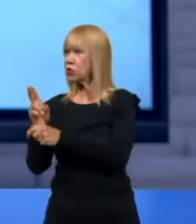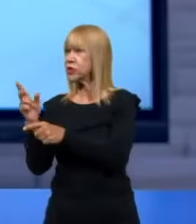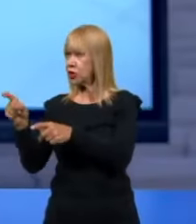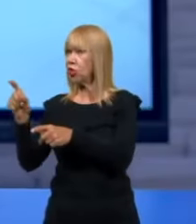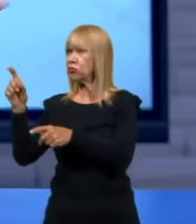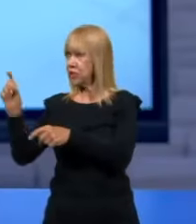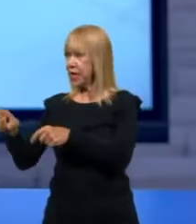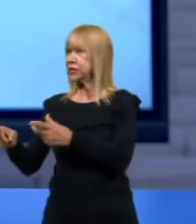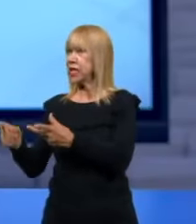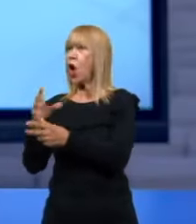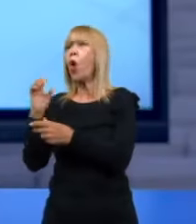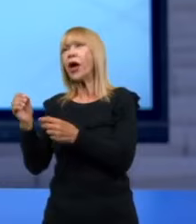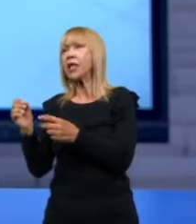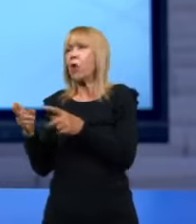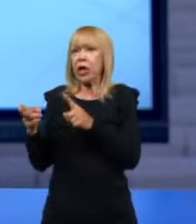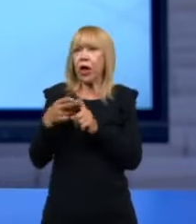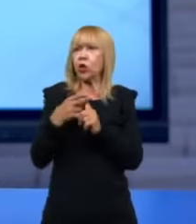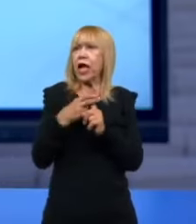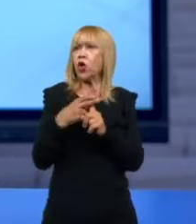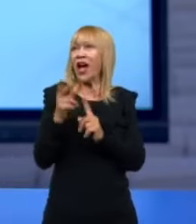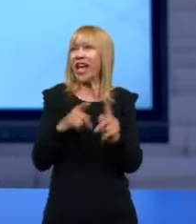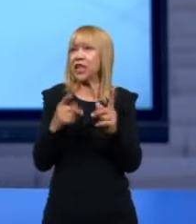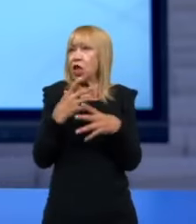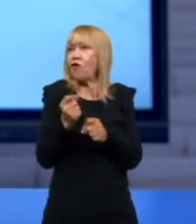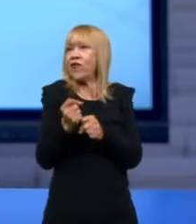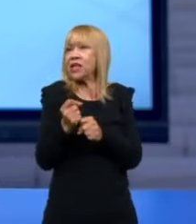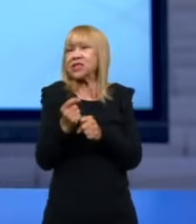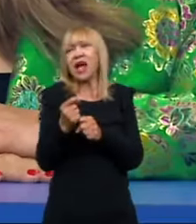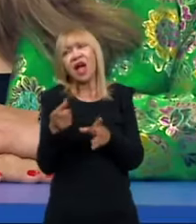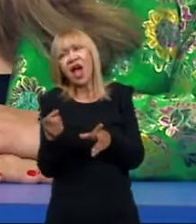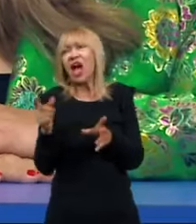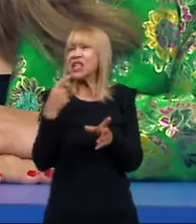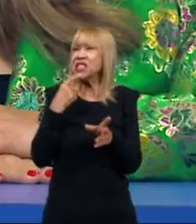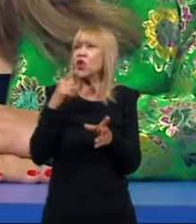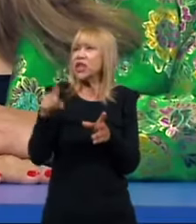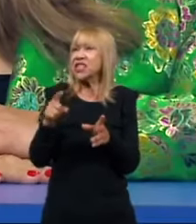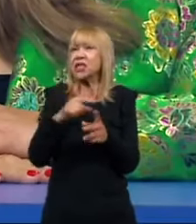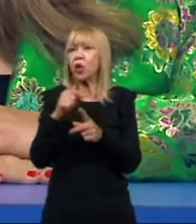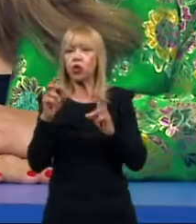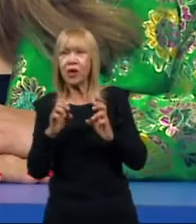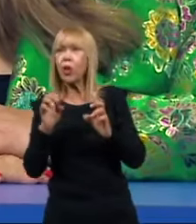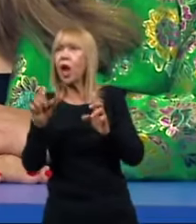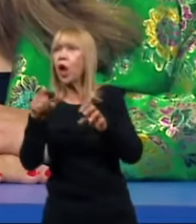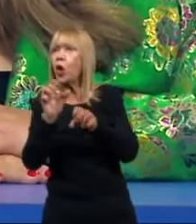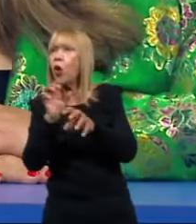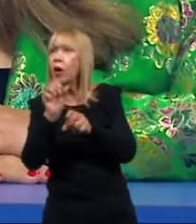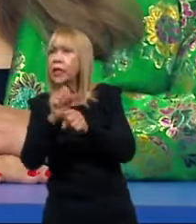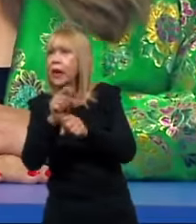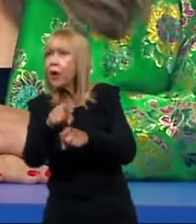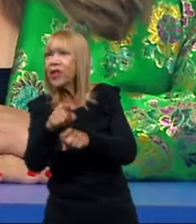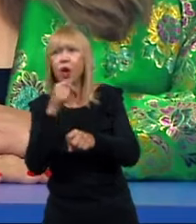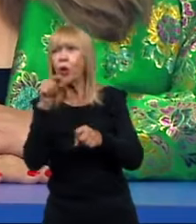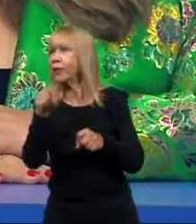las necesidades, o estamos reclutando un personal de confianza bajo pretexto de que se necesitan y cuando uno evalúa sus labores realmente no están